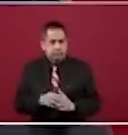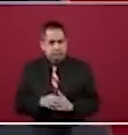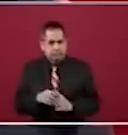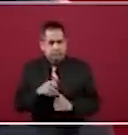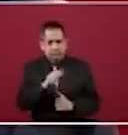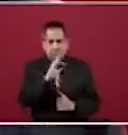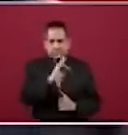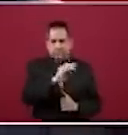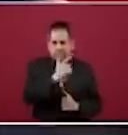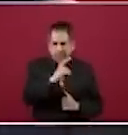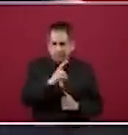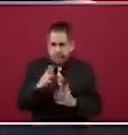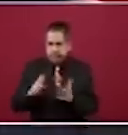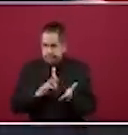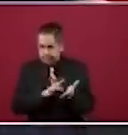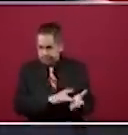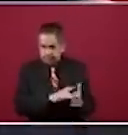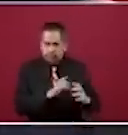la Fiscalía General,